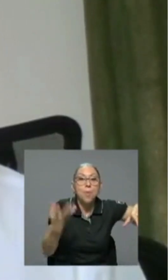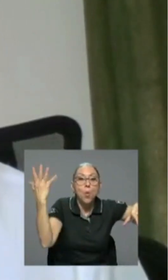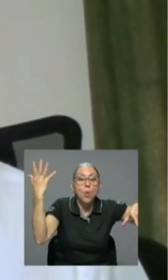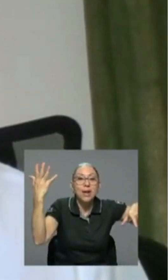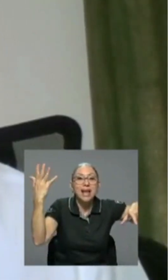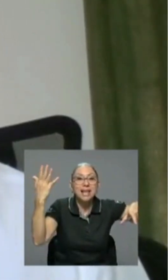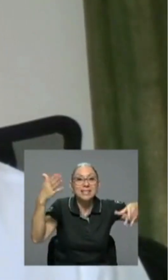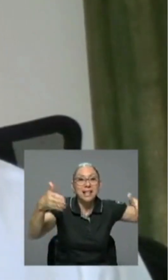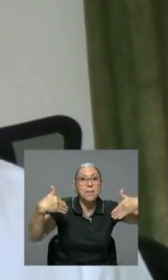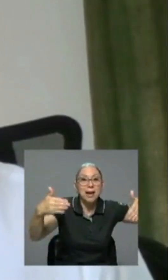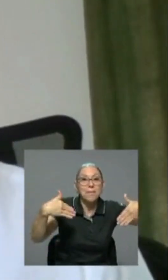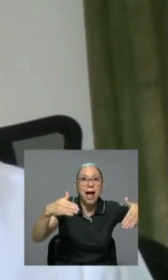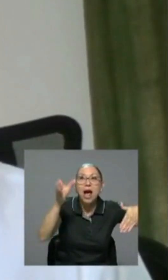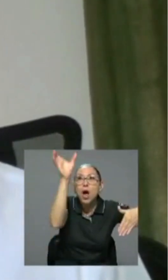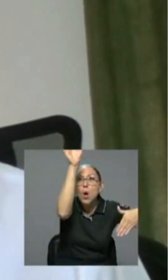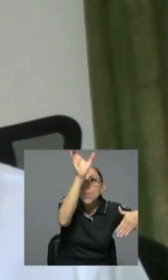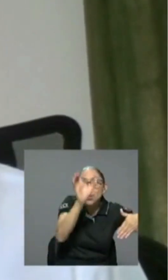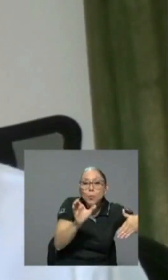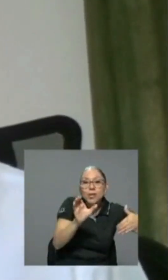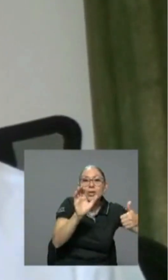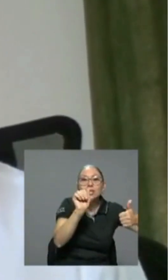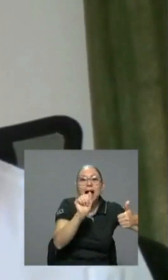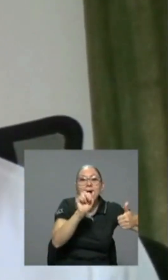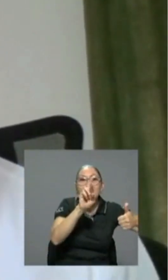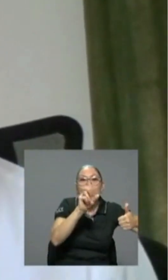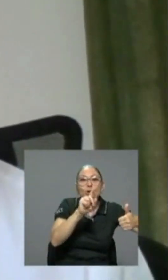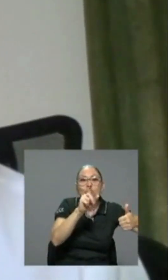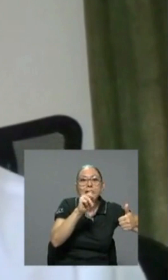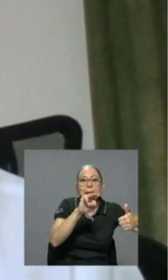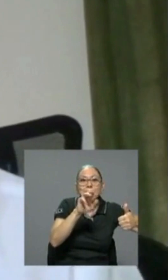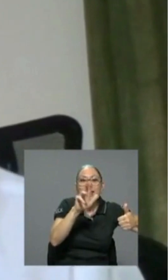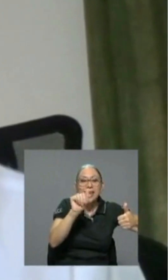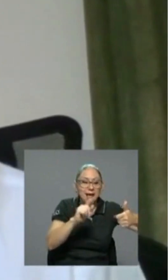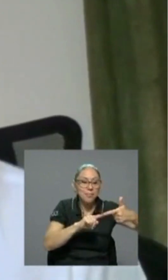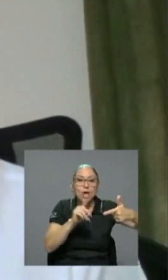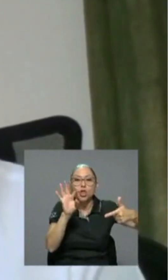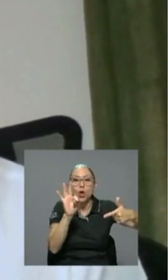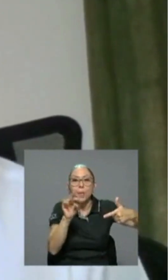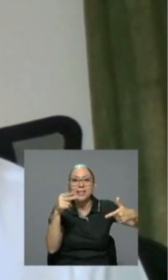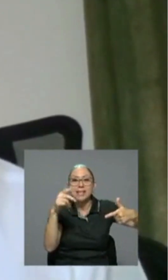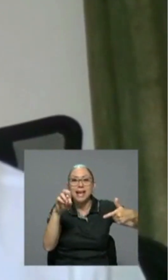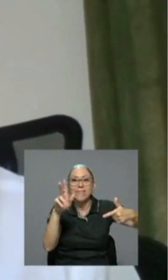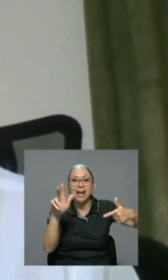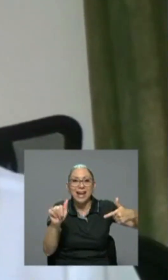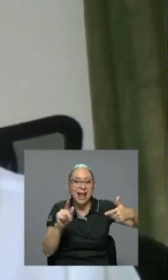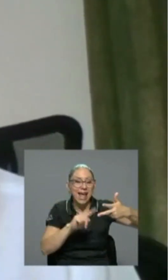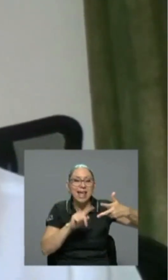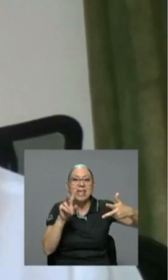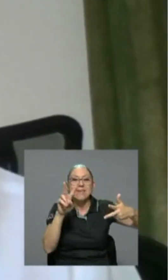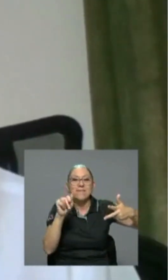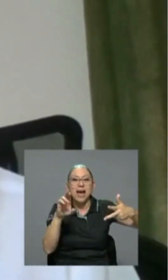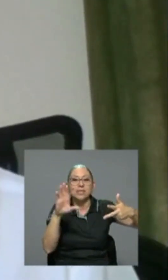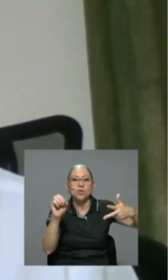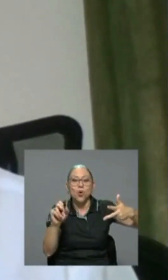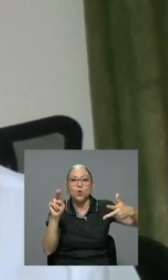Arosemena, al general Tomás Herrera, muy destacado en las guerras de independencia, y a Vasco Núñez de Balboa.